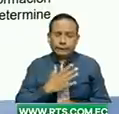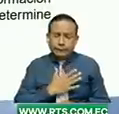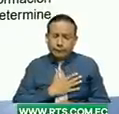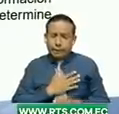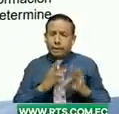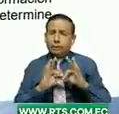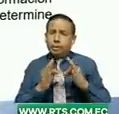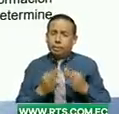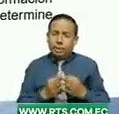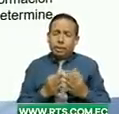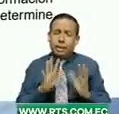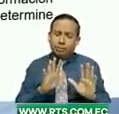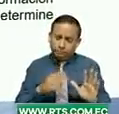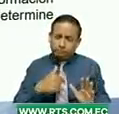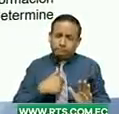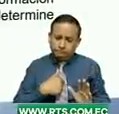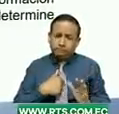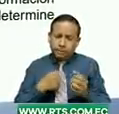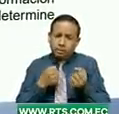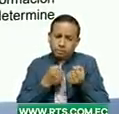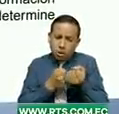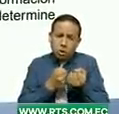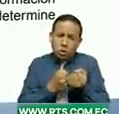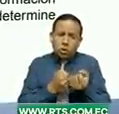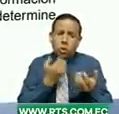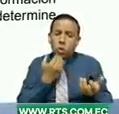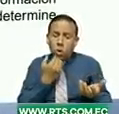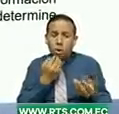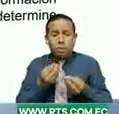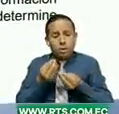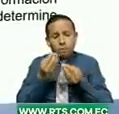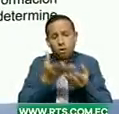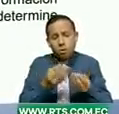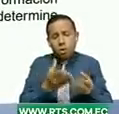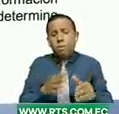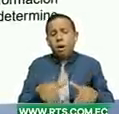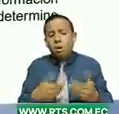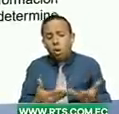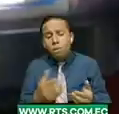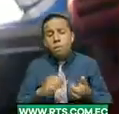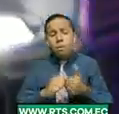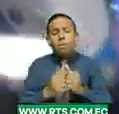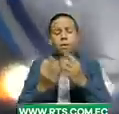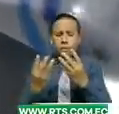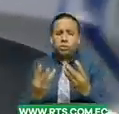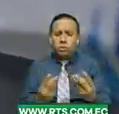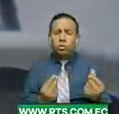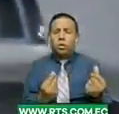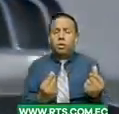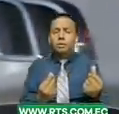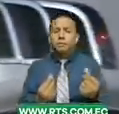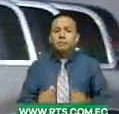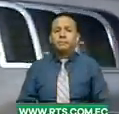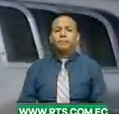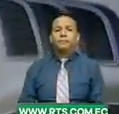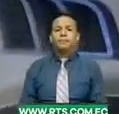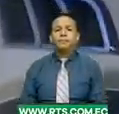a su disposición la información necesaria para que se esclarezca el hecho.